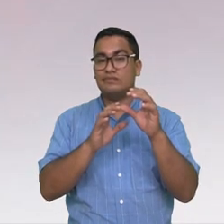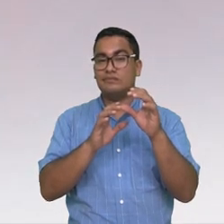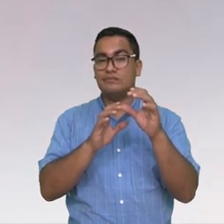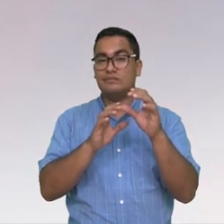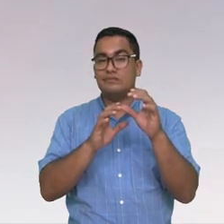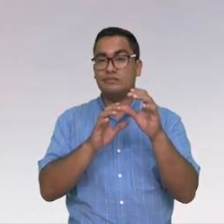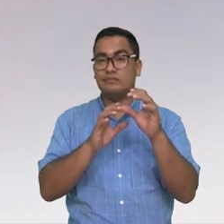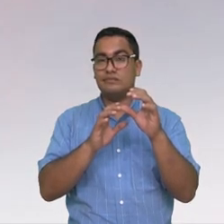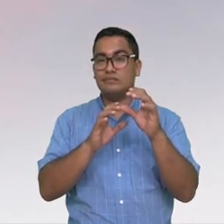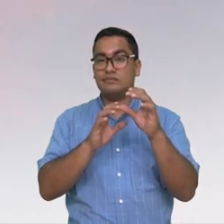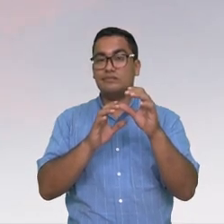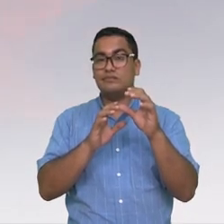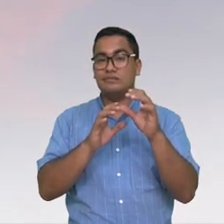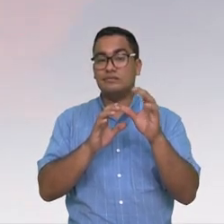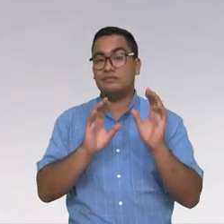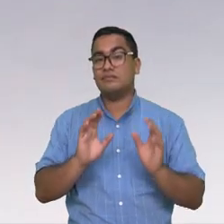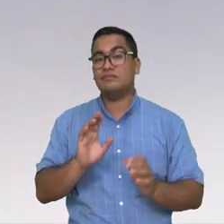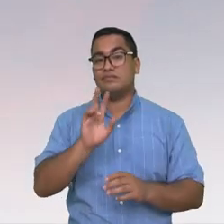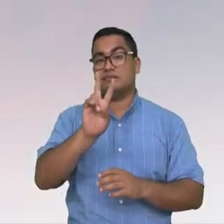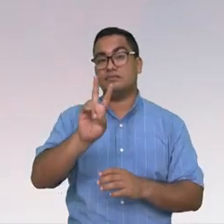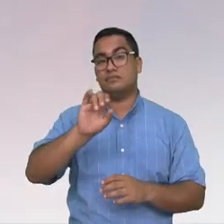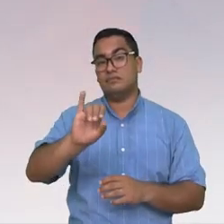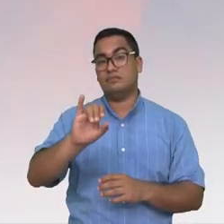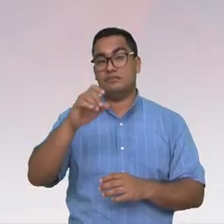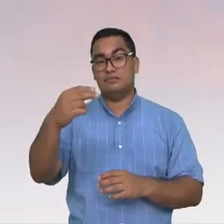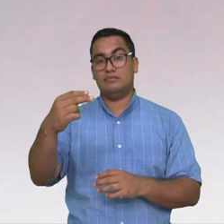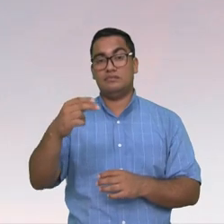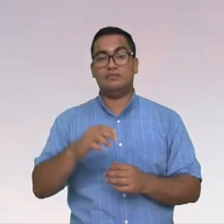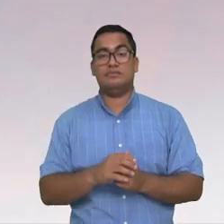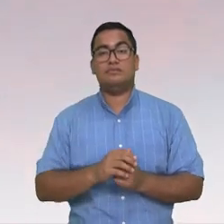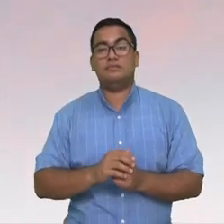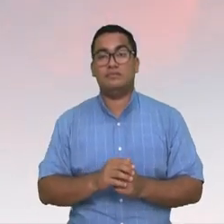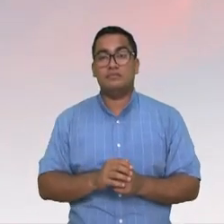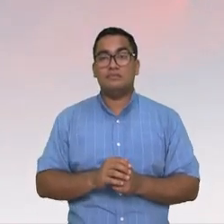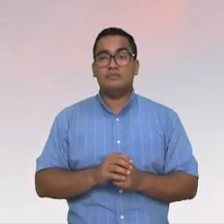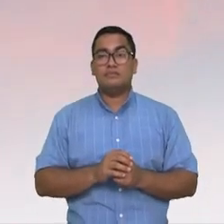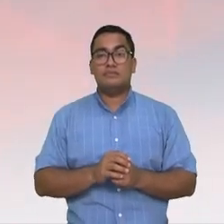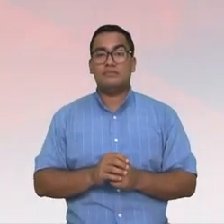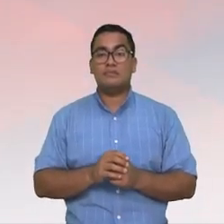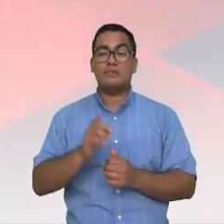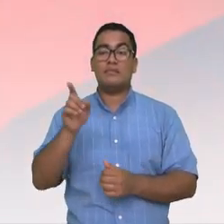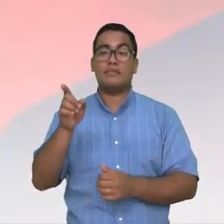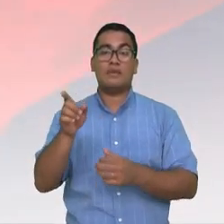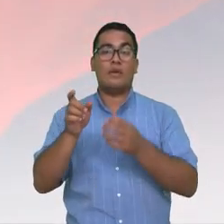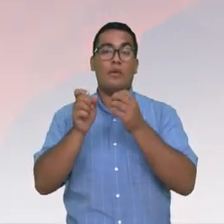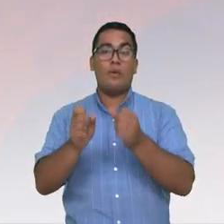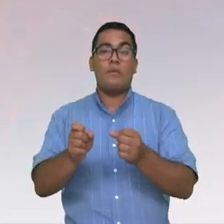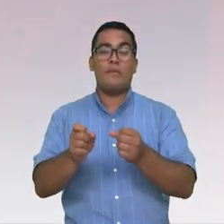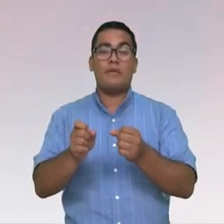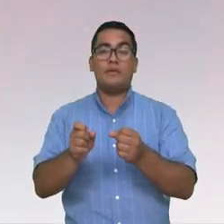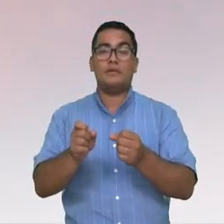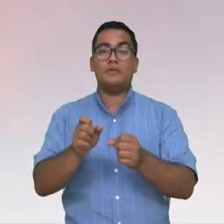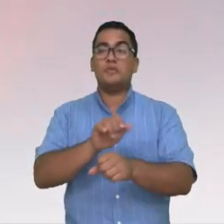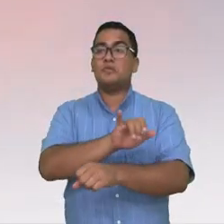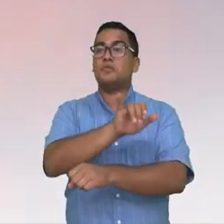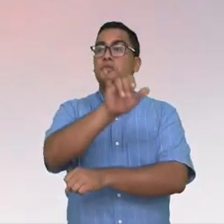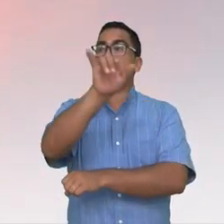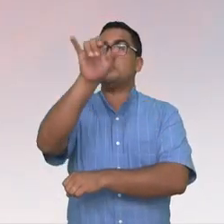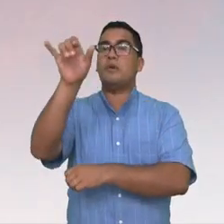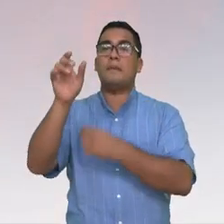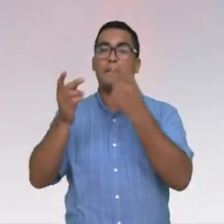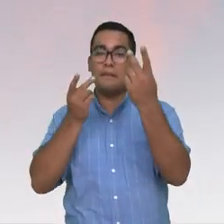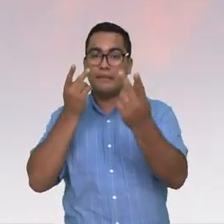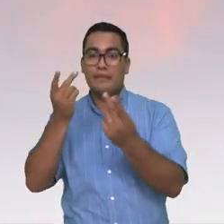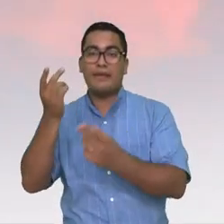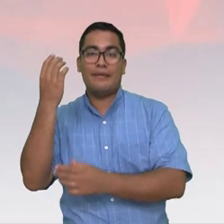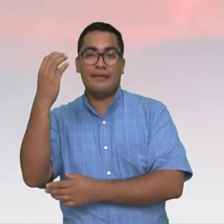inmunodeficiencia adquirida, o sea, VIH. Este hermano viajó a Colombia,